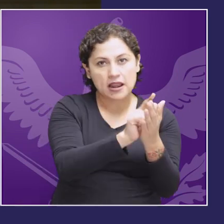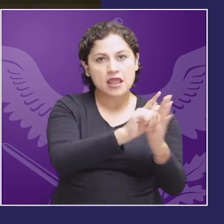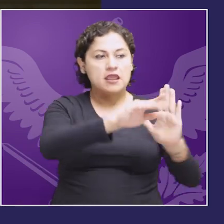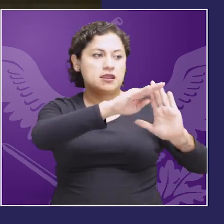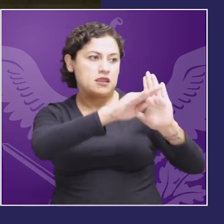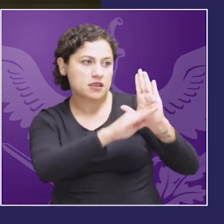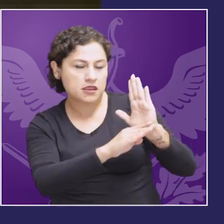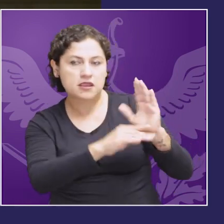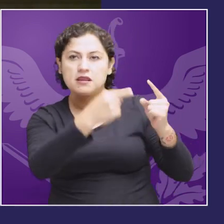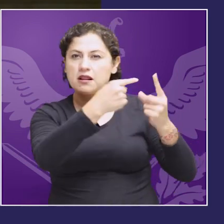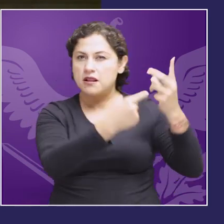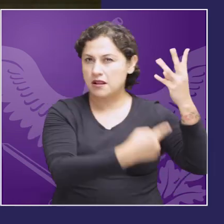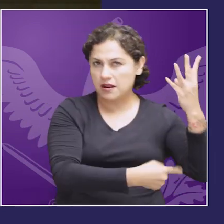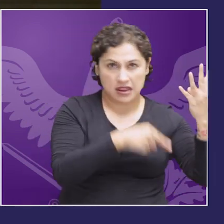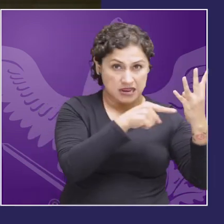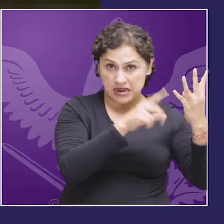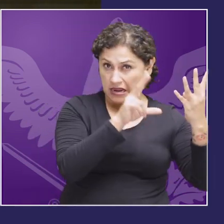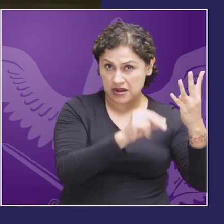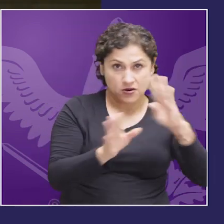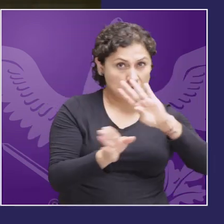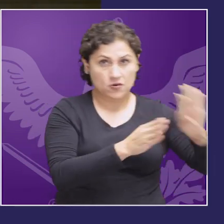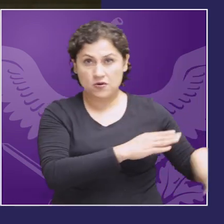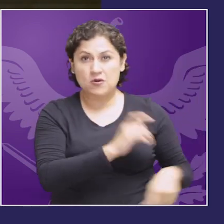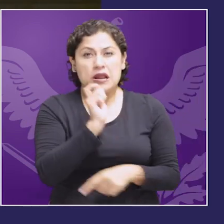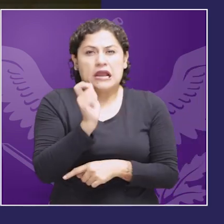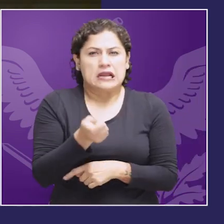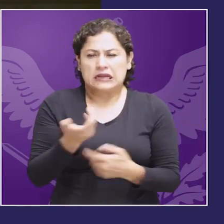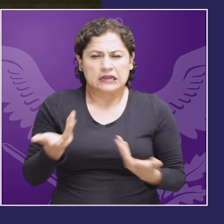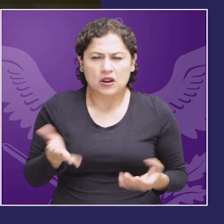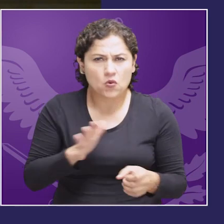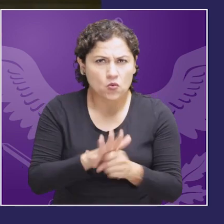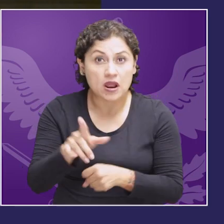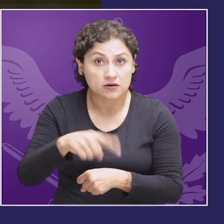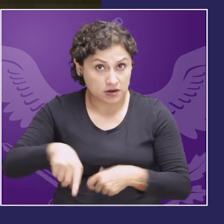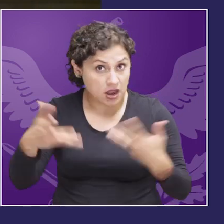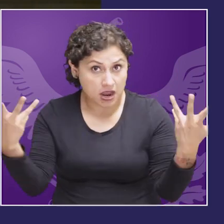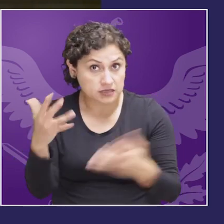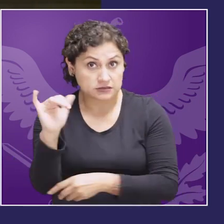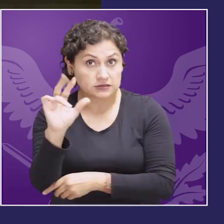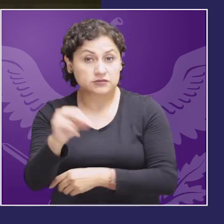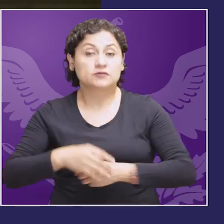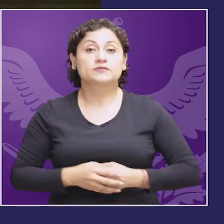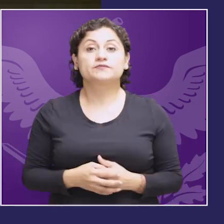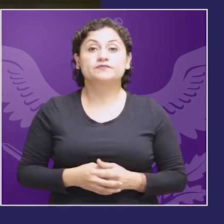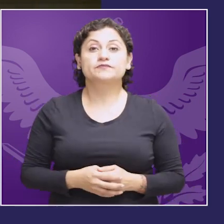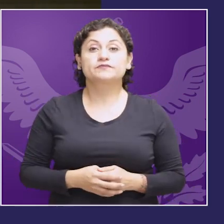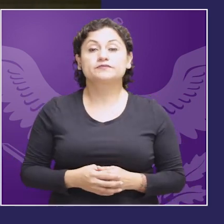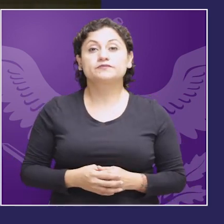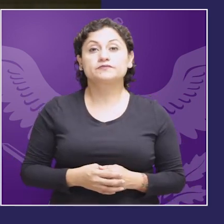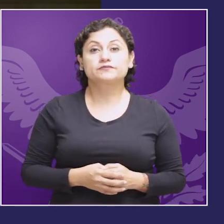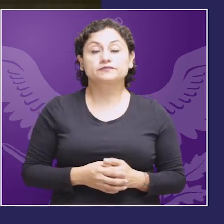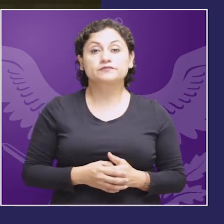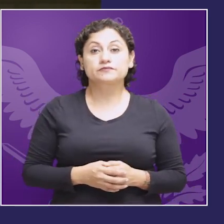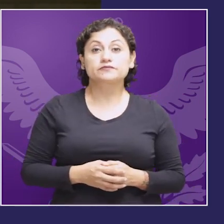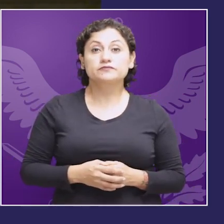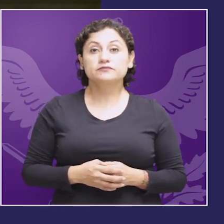protocolos, no son la cantidad de otros instrumentos que ustedes tienen. ¿De qué se trata? Y si la están haciendo.